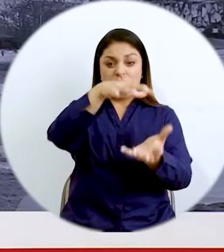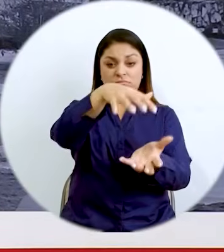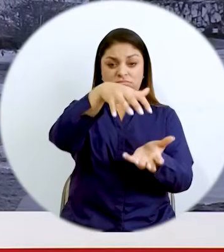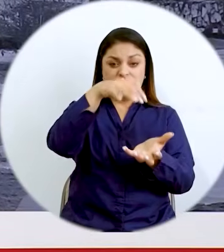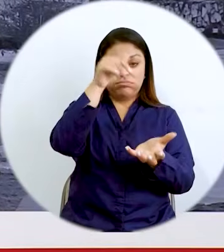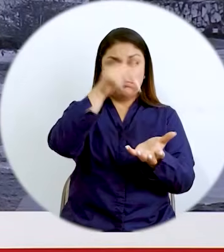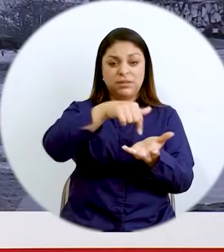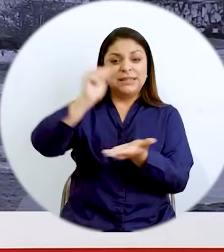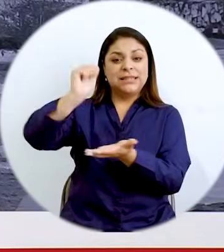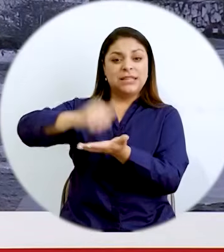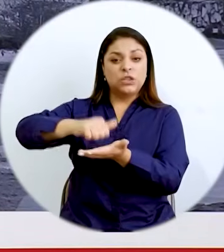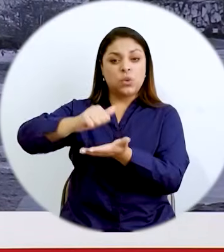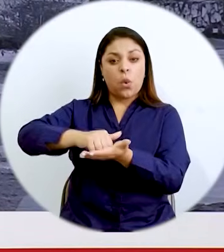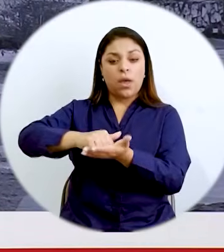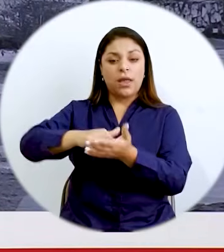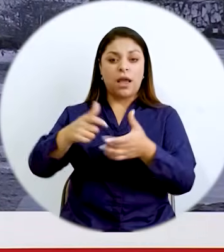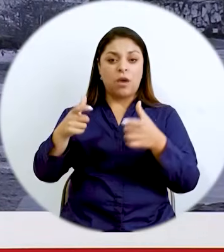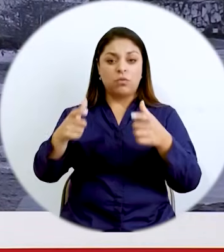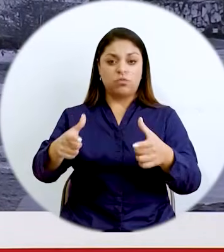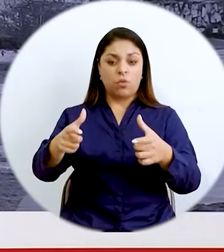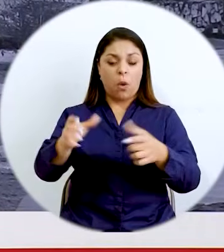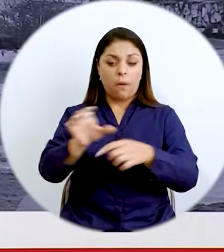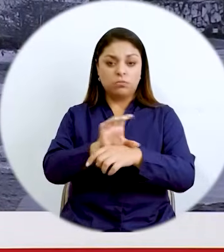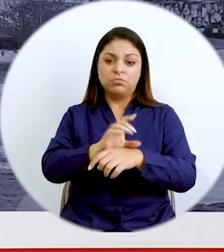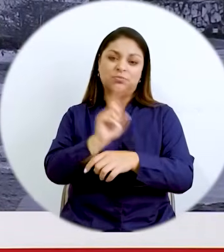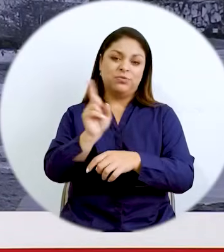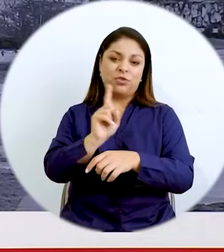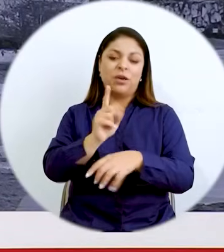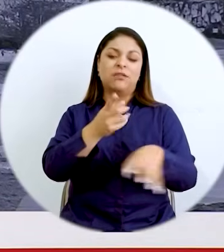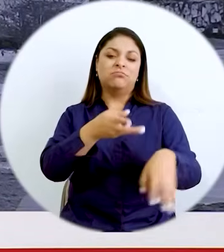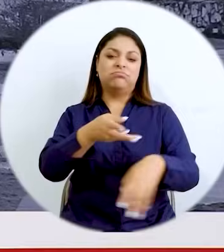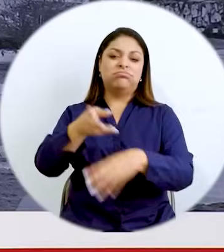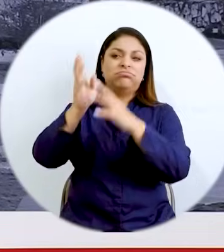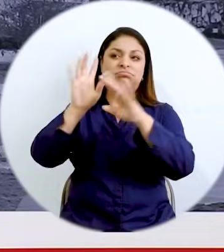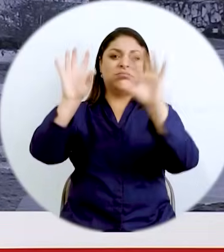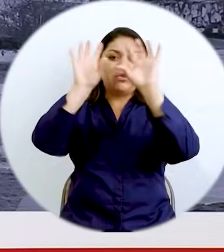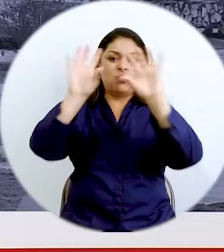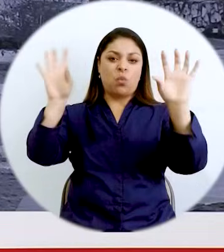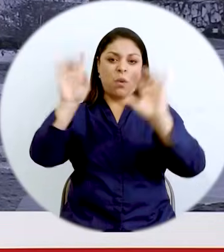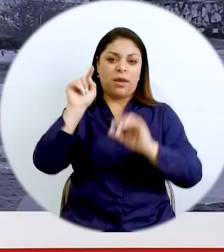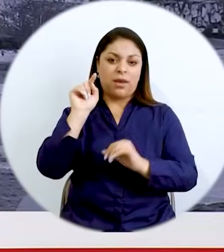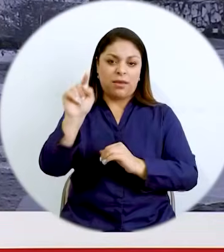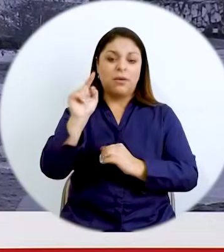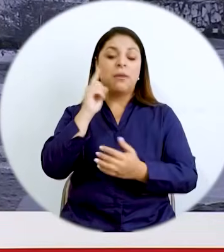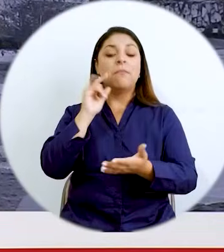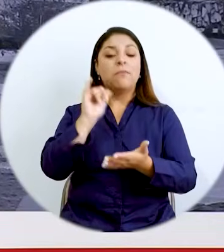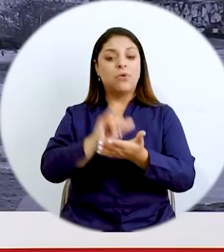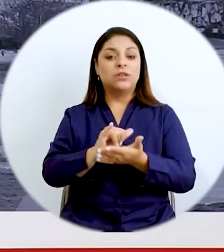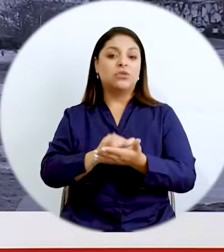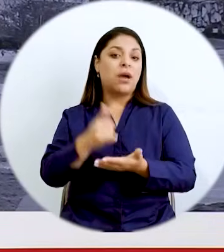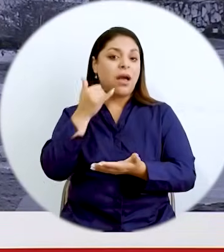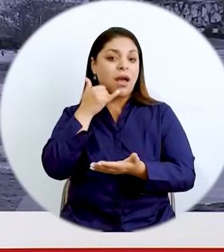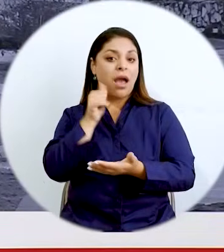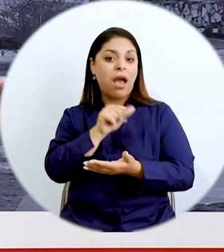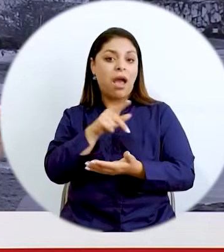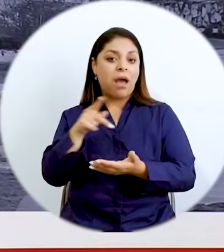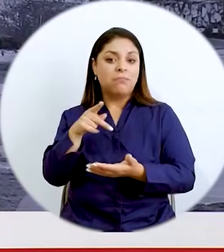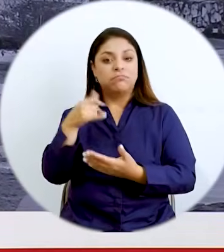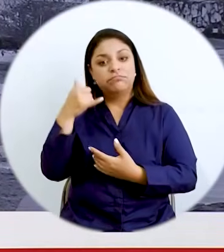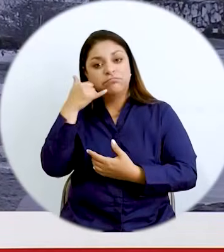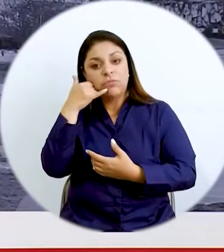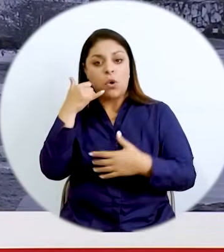de datos en el disco de la computadora, está en la nube. Entonces, por medio de una aplicación en el celular, en la